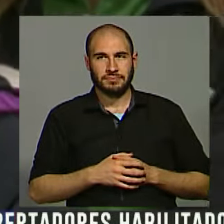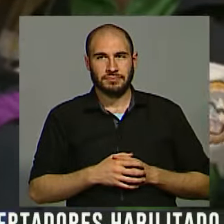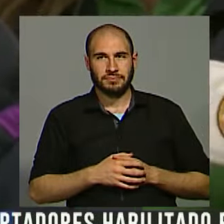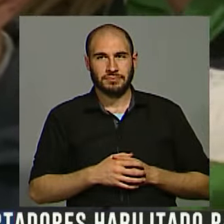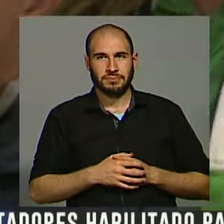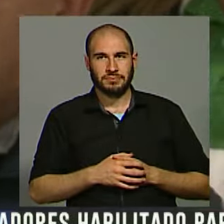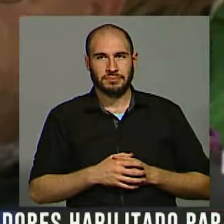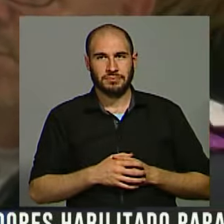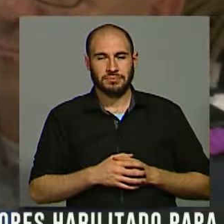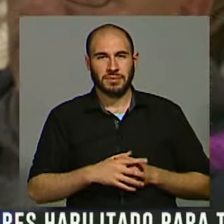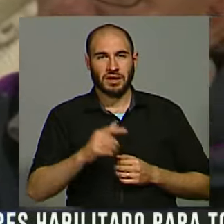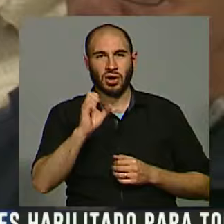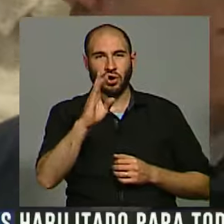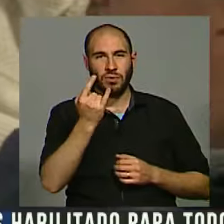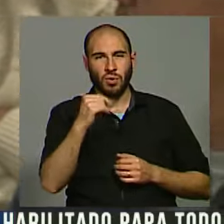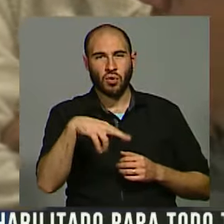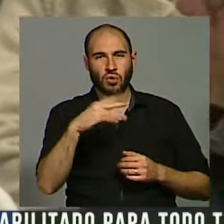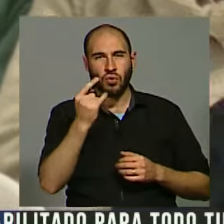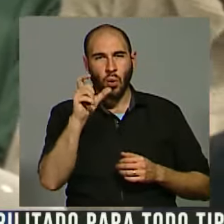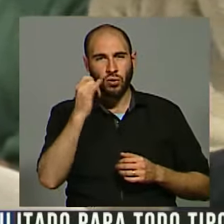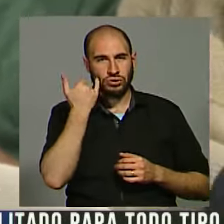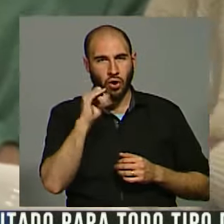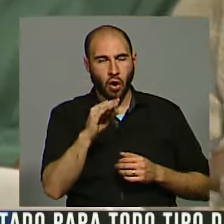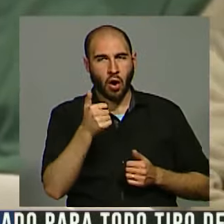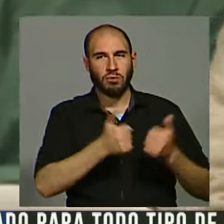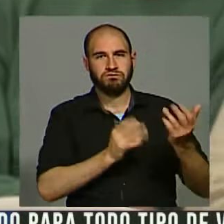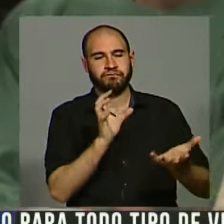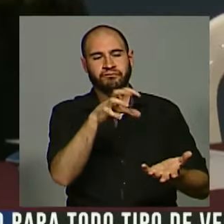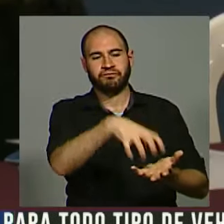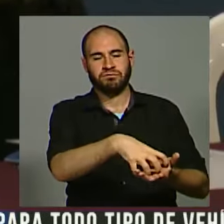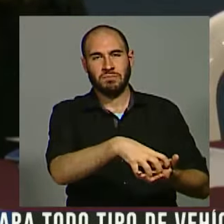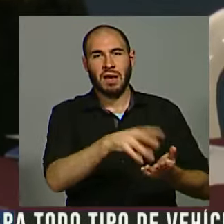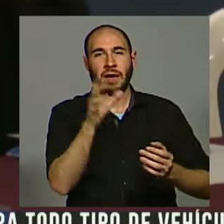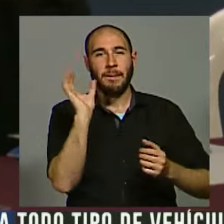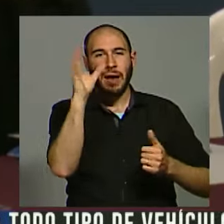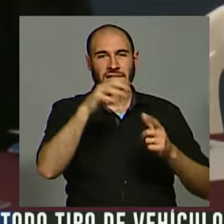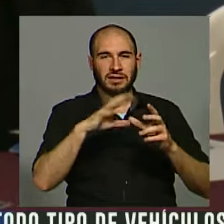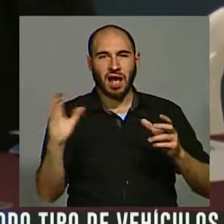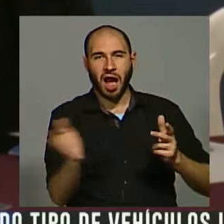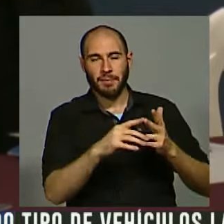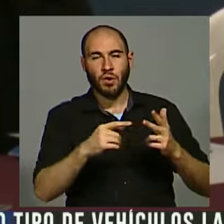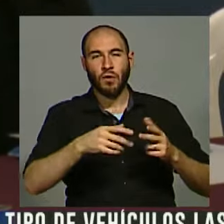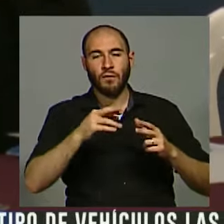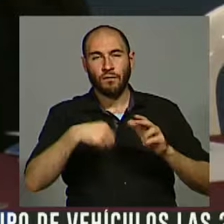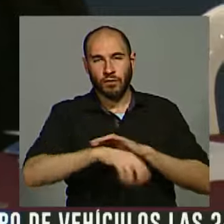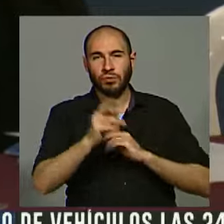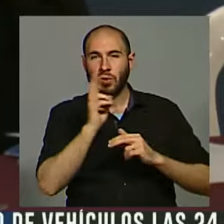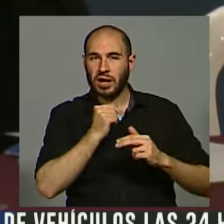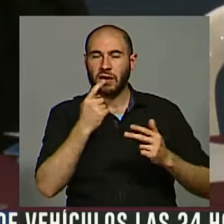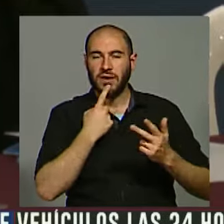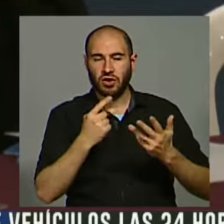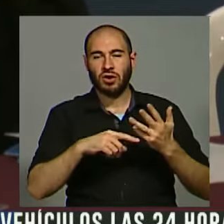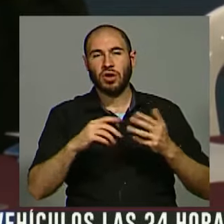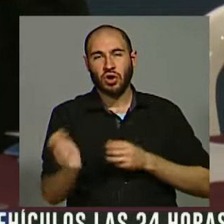En esta, el Club UNCUYO será una de las sedes para las competencias de básquet, handball, fútbol femenino y masculino,